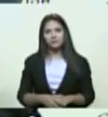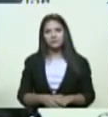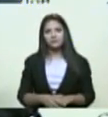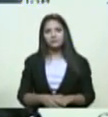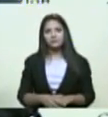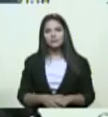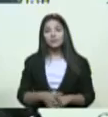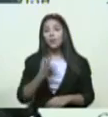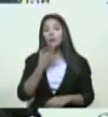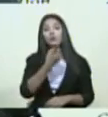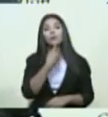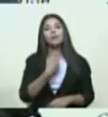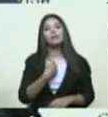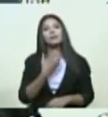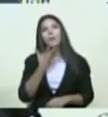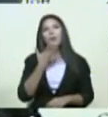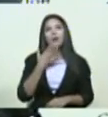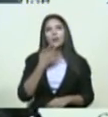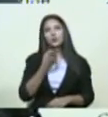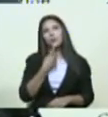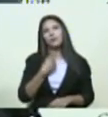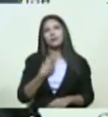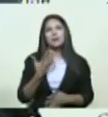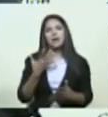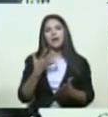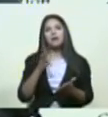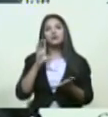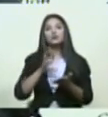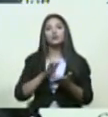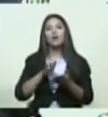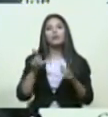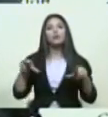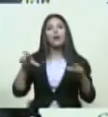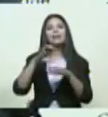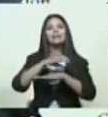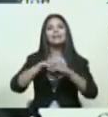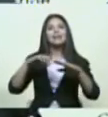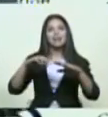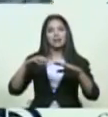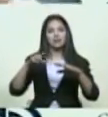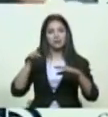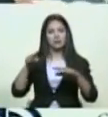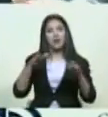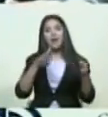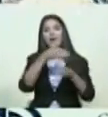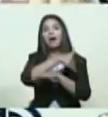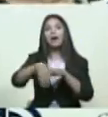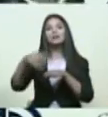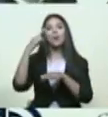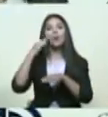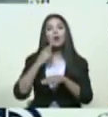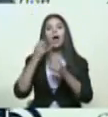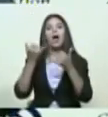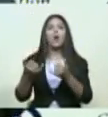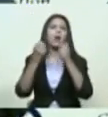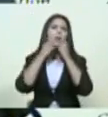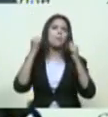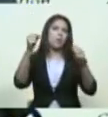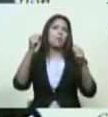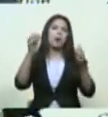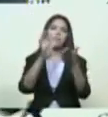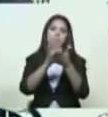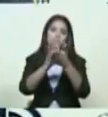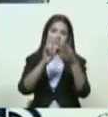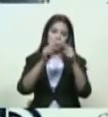Es como que tú me digas, suponte tú, que en la ciudad del Tigre, en la calle Bolívar, está ocurriendo una manifestación